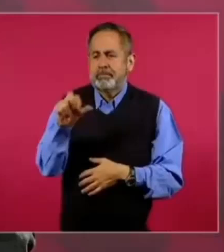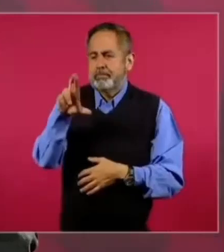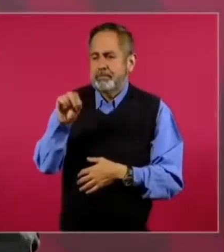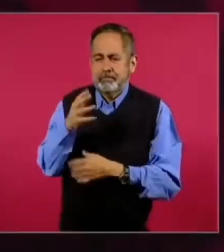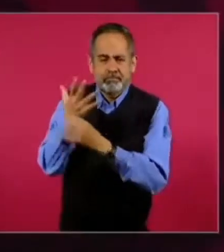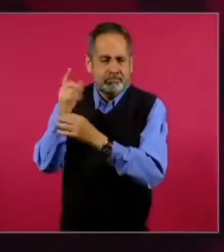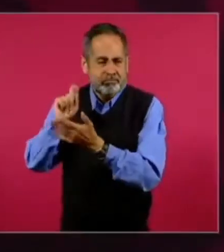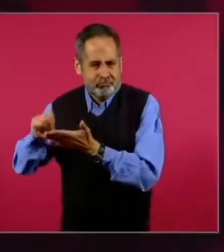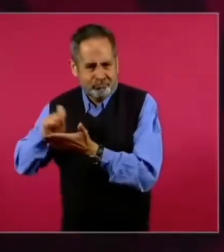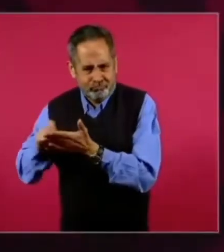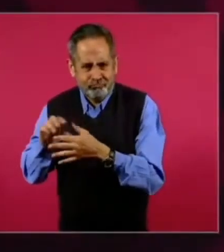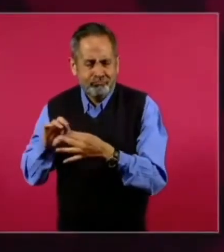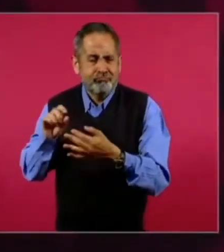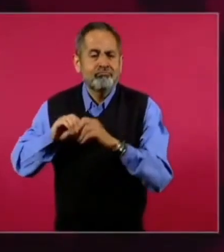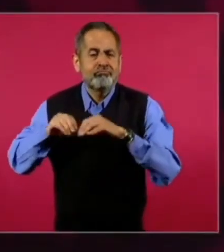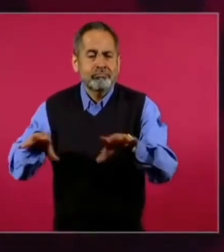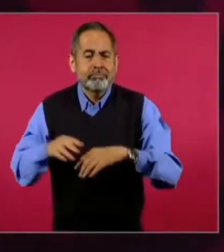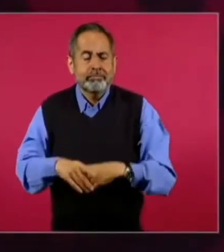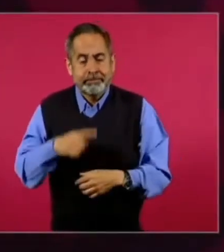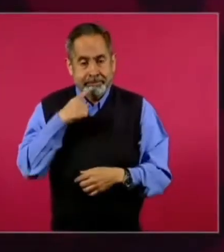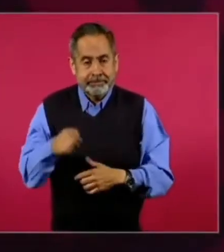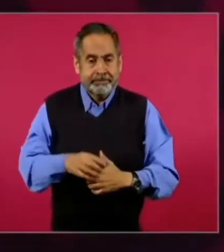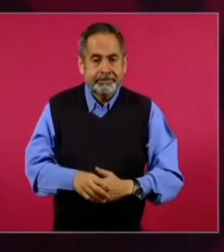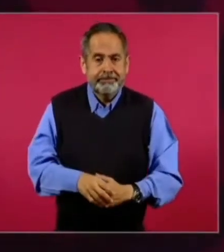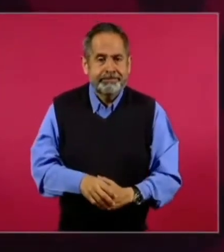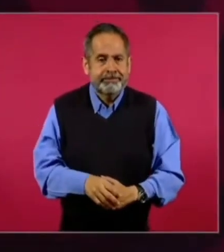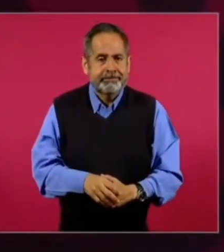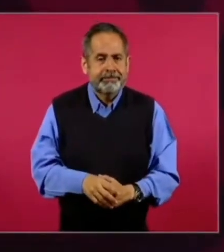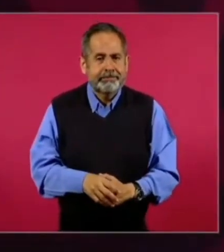Digá que Kra Kra